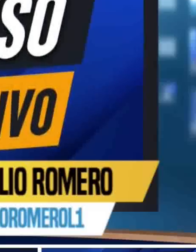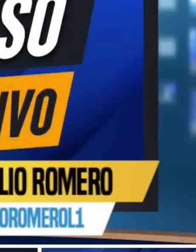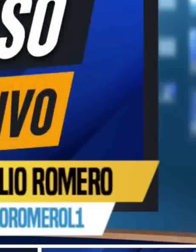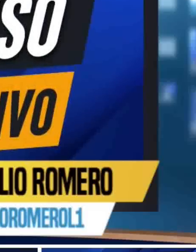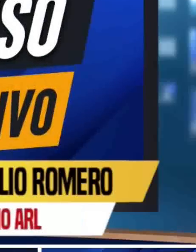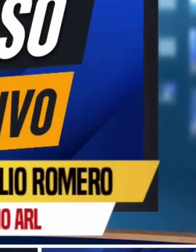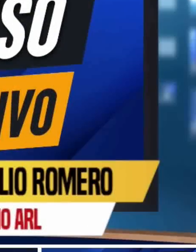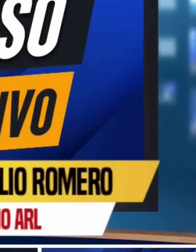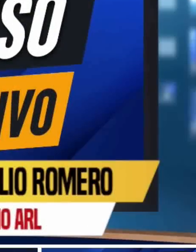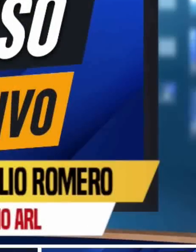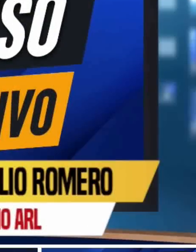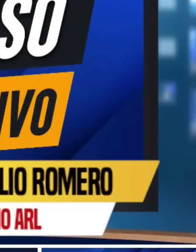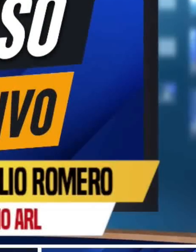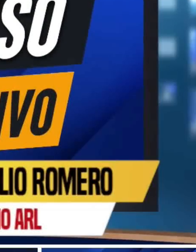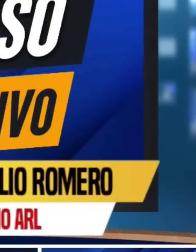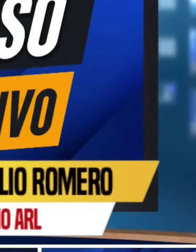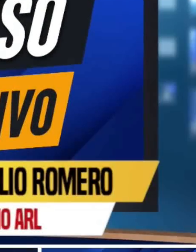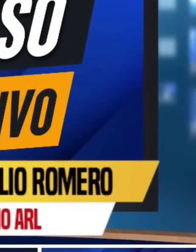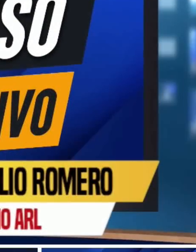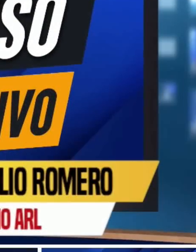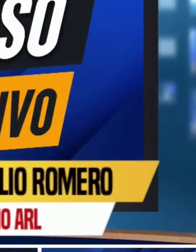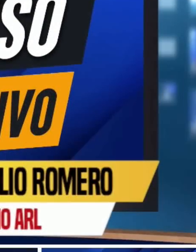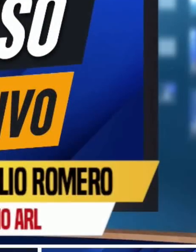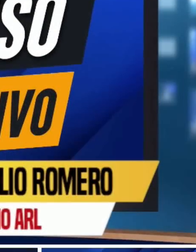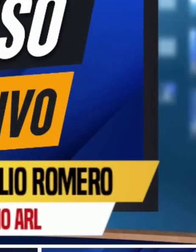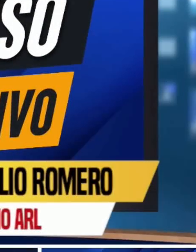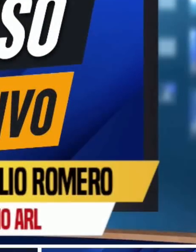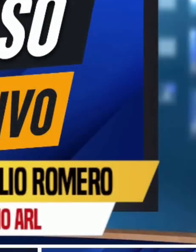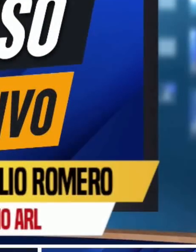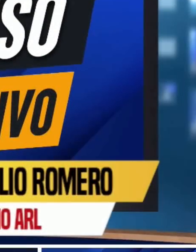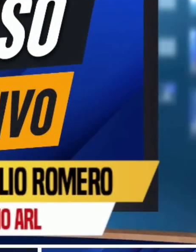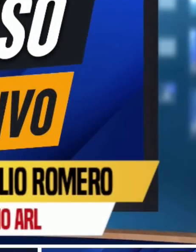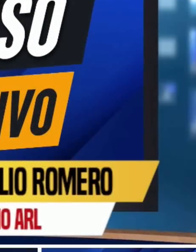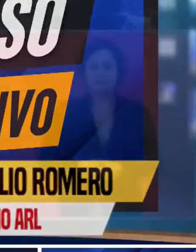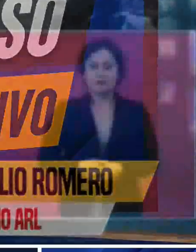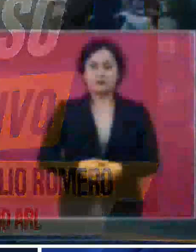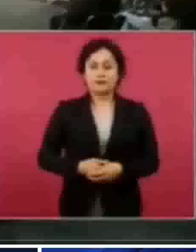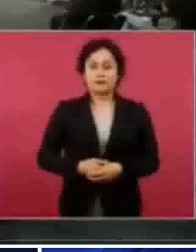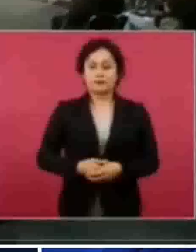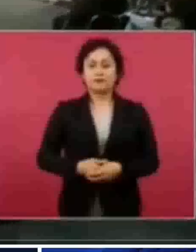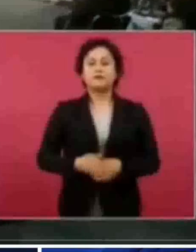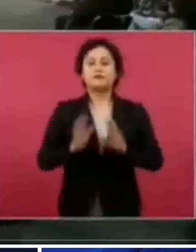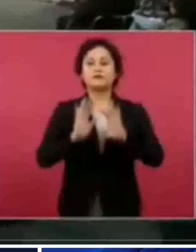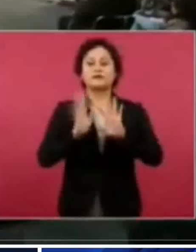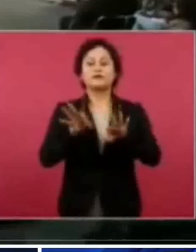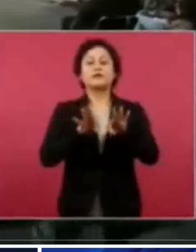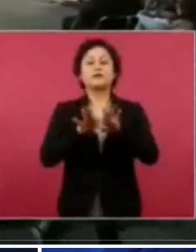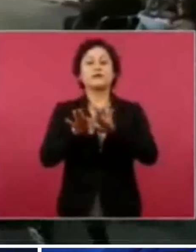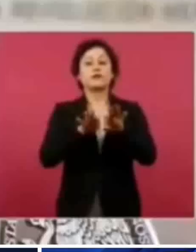dio informes de cómo ha avanzado esta investigación. Vamos a escuchar lo que dijo la jefa de gobierno. Trabajando